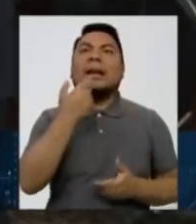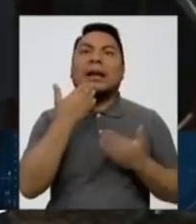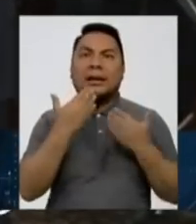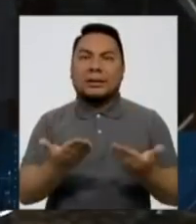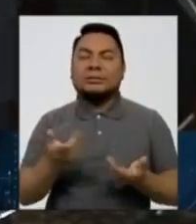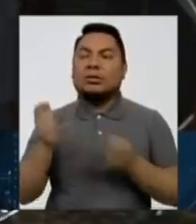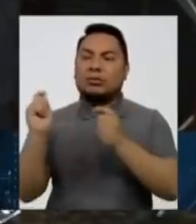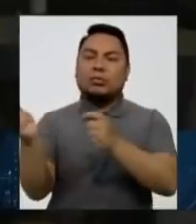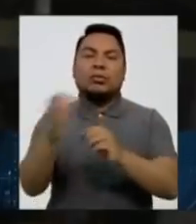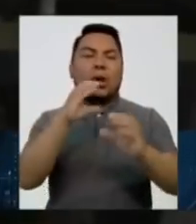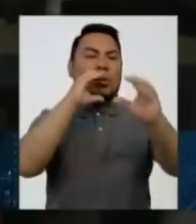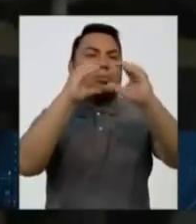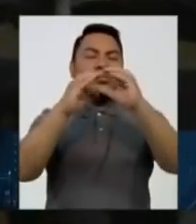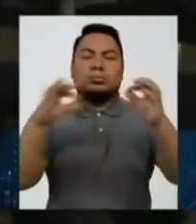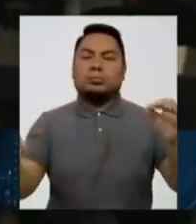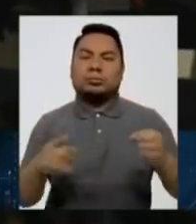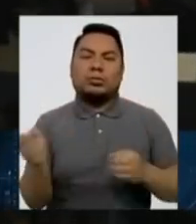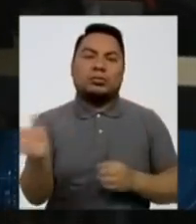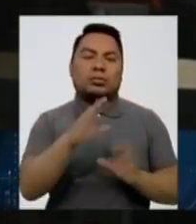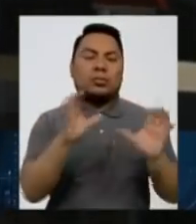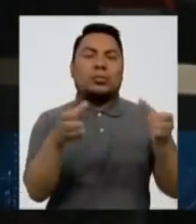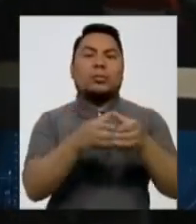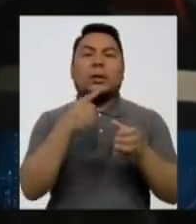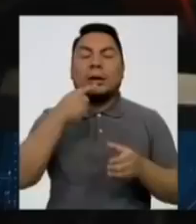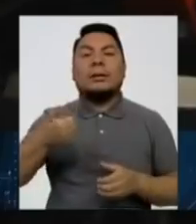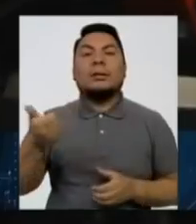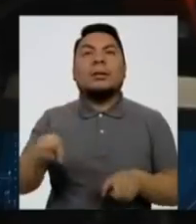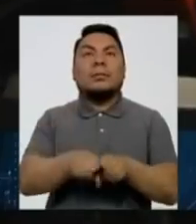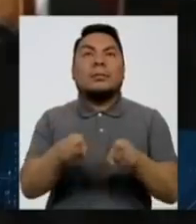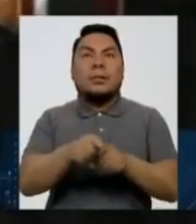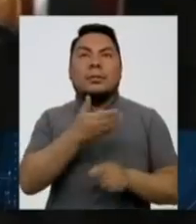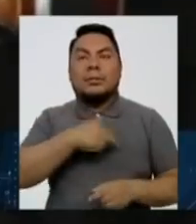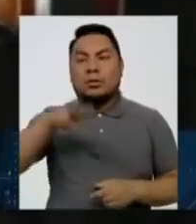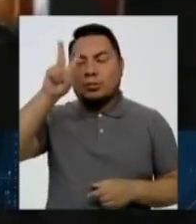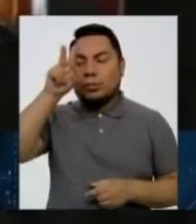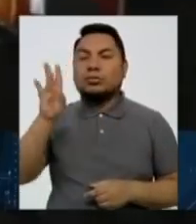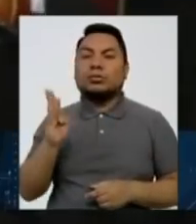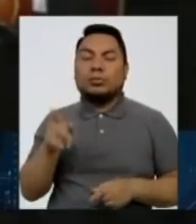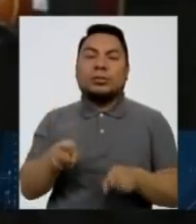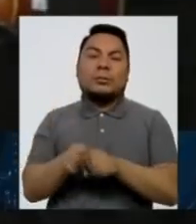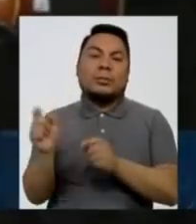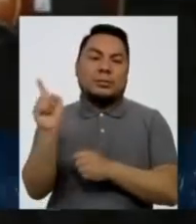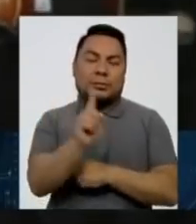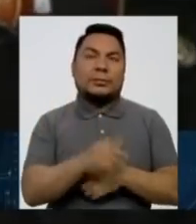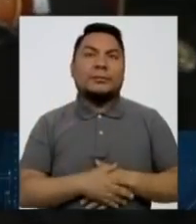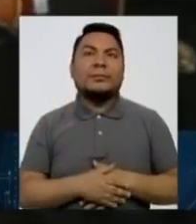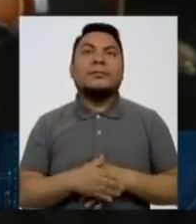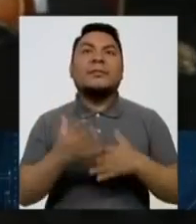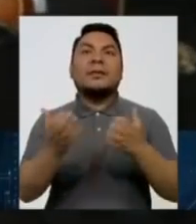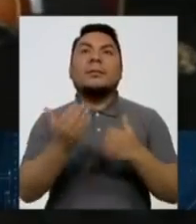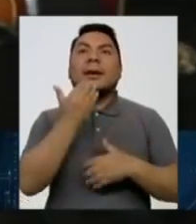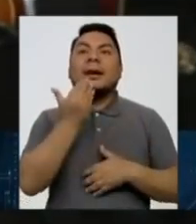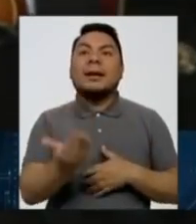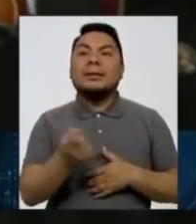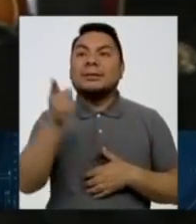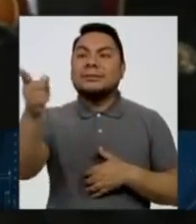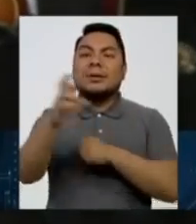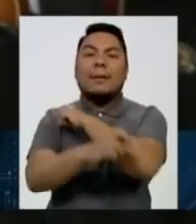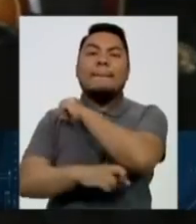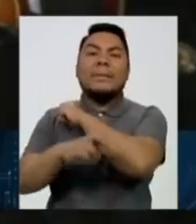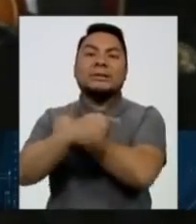través de la Oficina de Apoyo al Cónyuge del Presidente de la República. Queremos agradecer a la República Popular